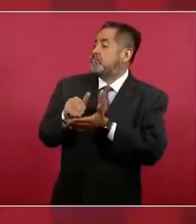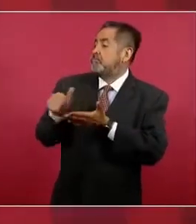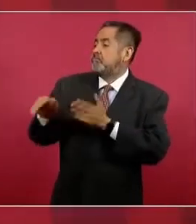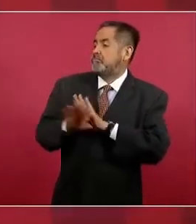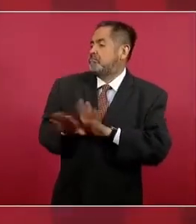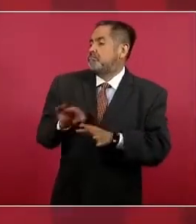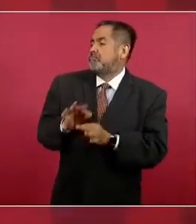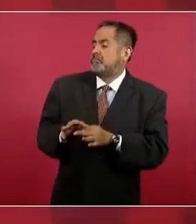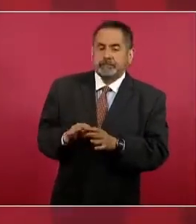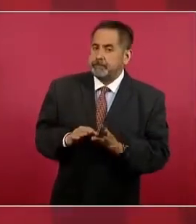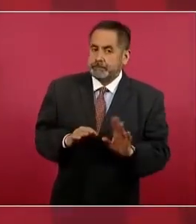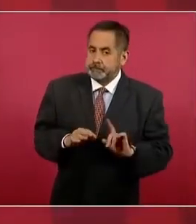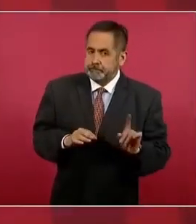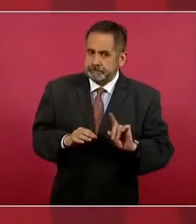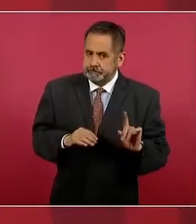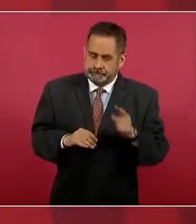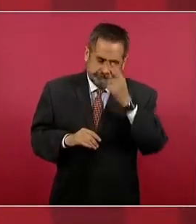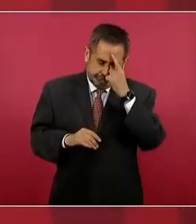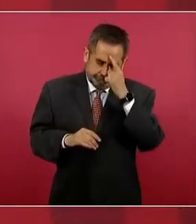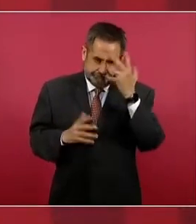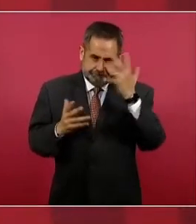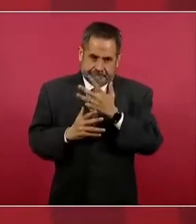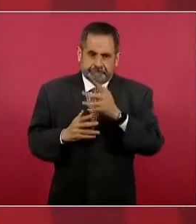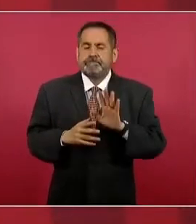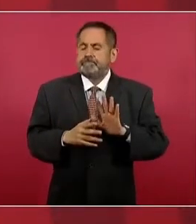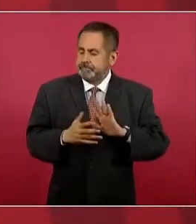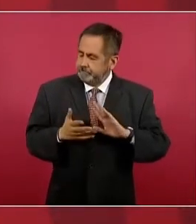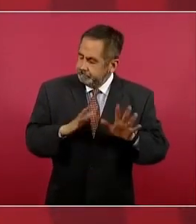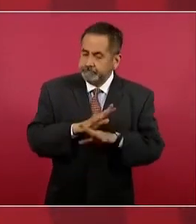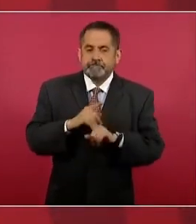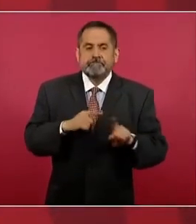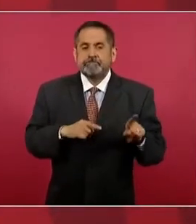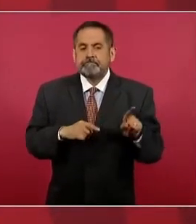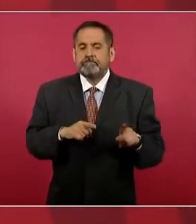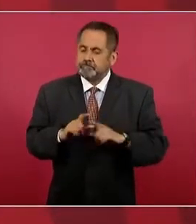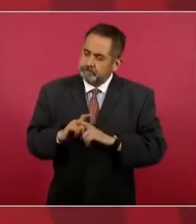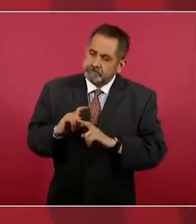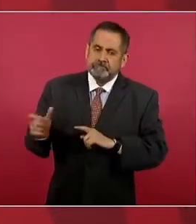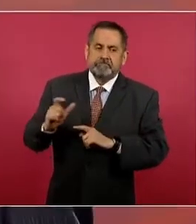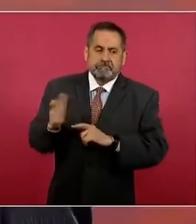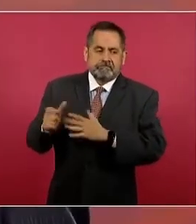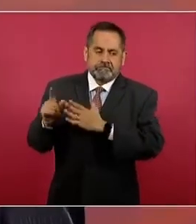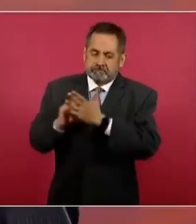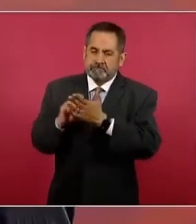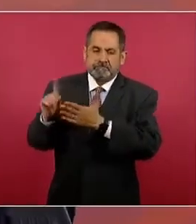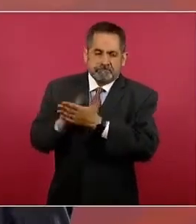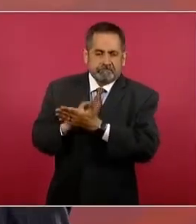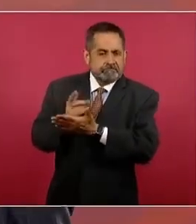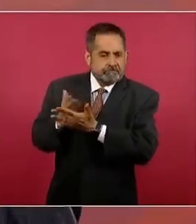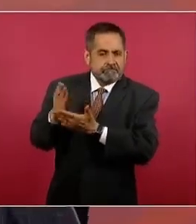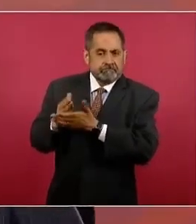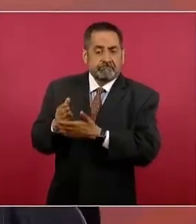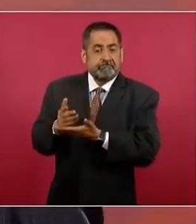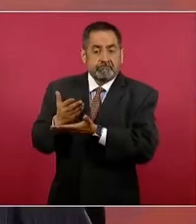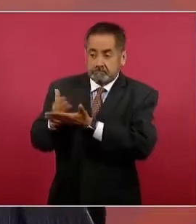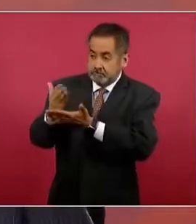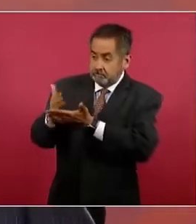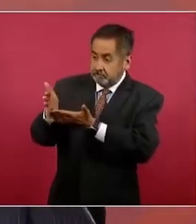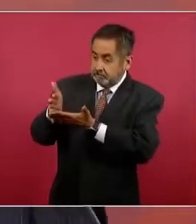y cambió de parecer, y eso es bueno porque si se repara el